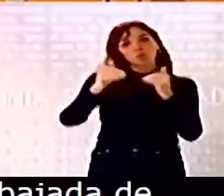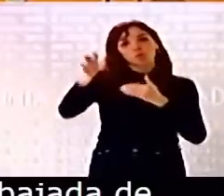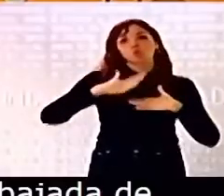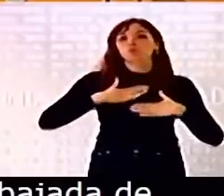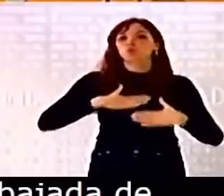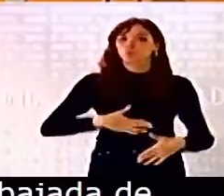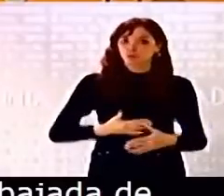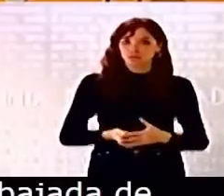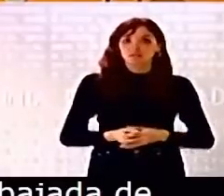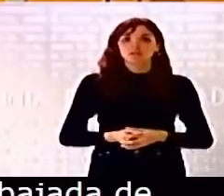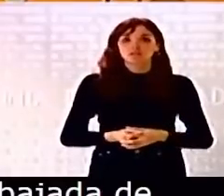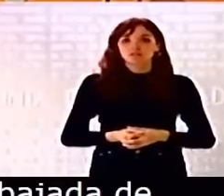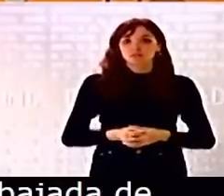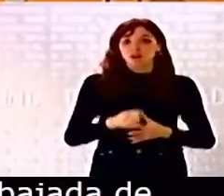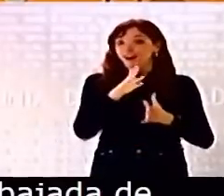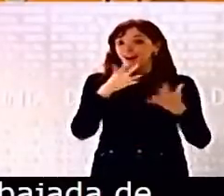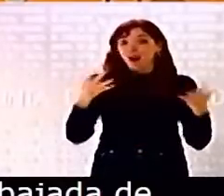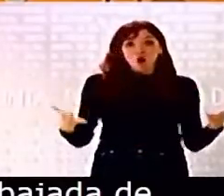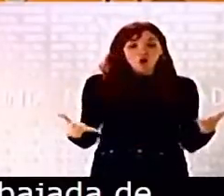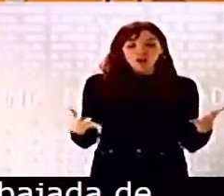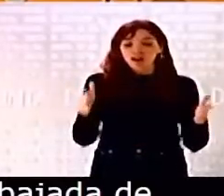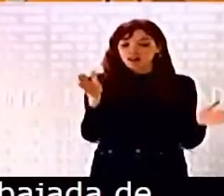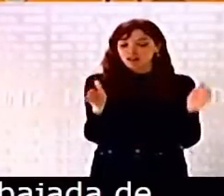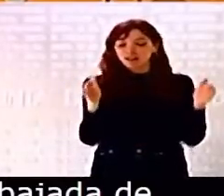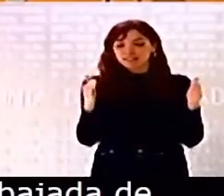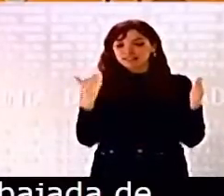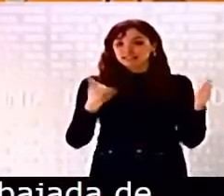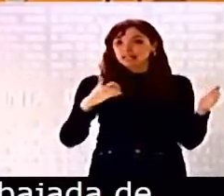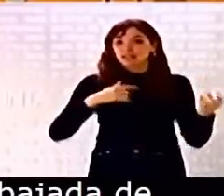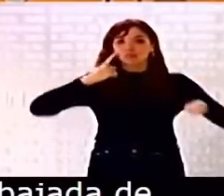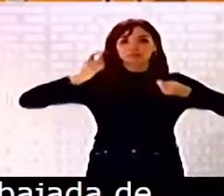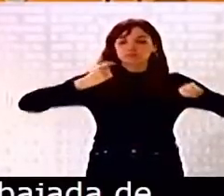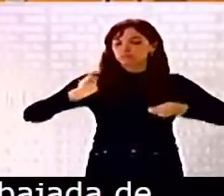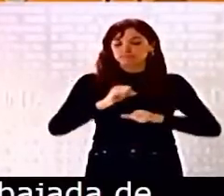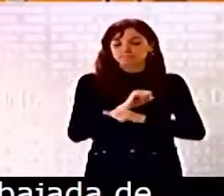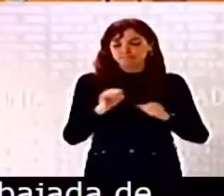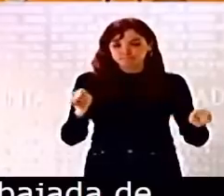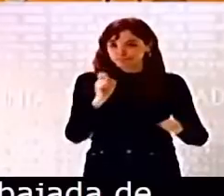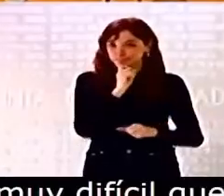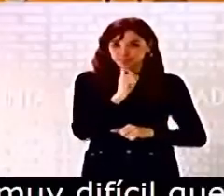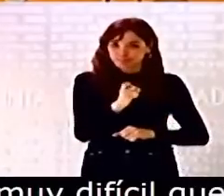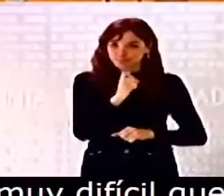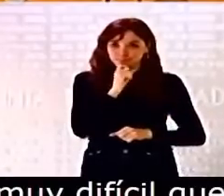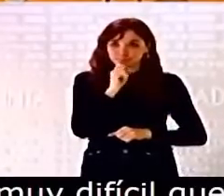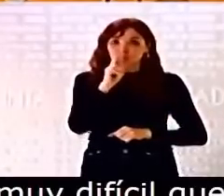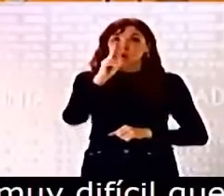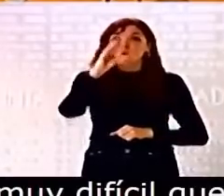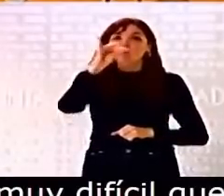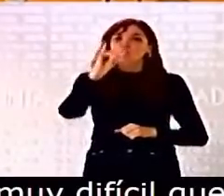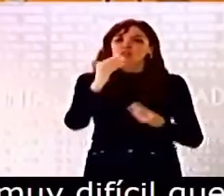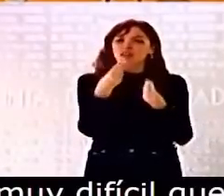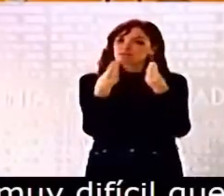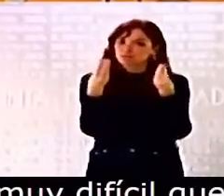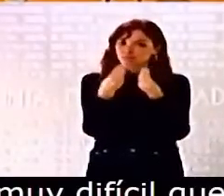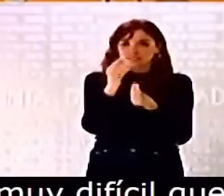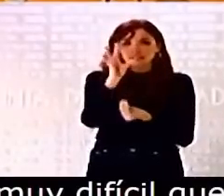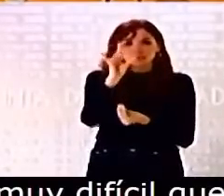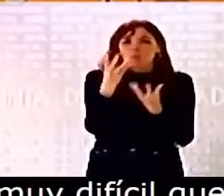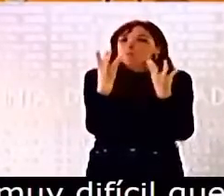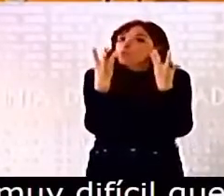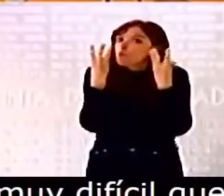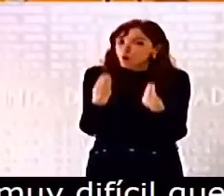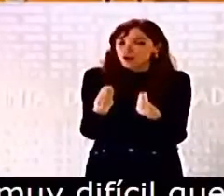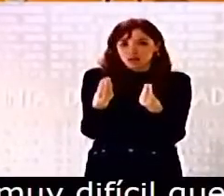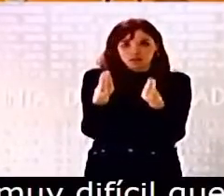porque ahora ya es muy difícil que eso lo podamos controlar. Las UCI están muy sobrecargadas, muy